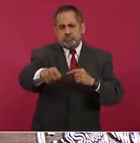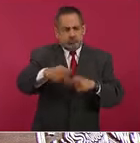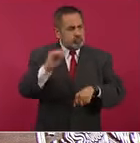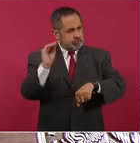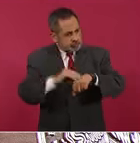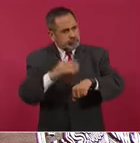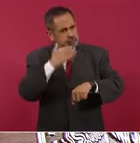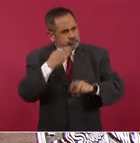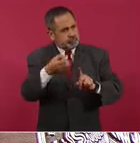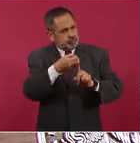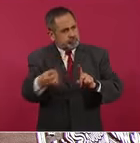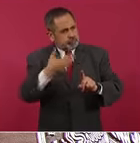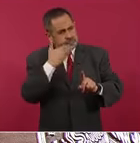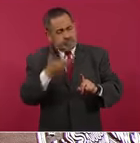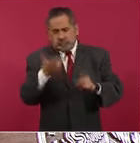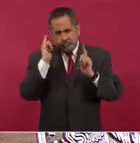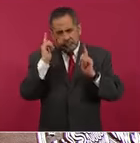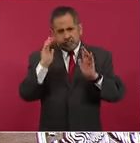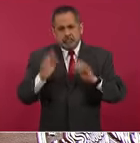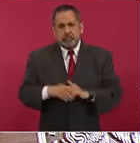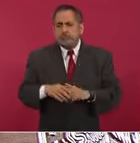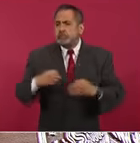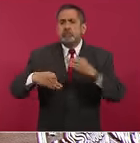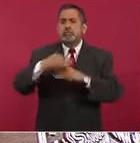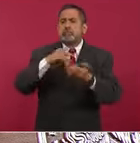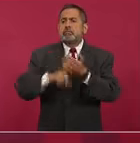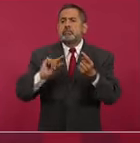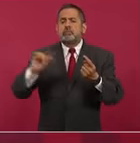actuando todas las autoridades.